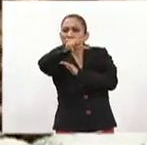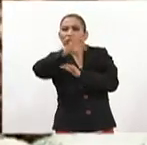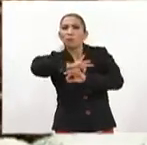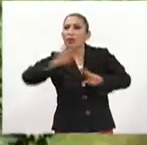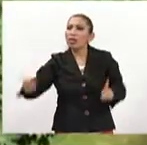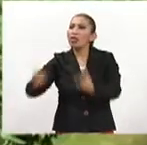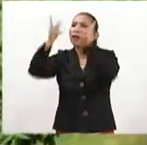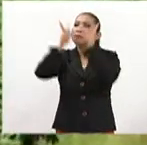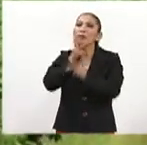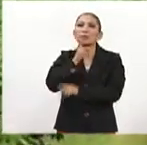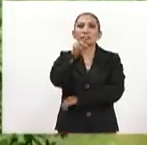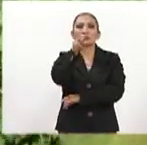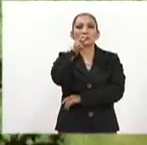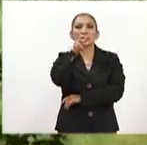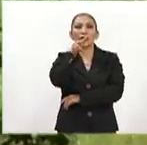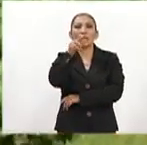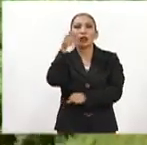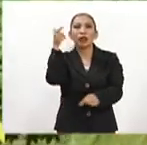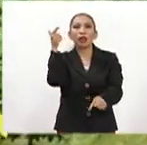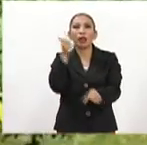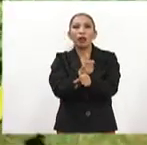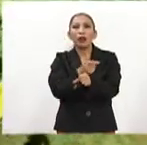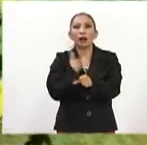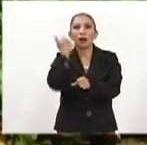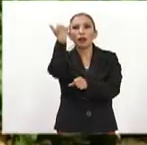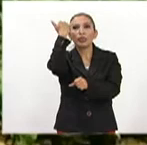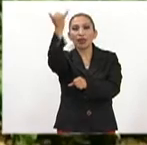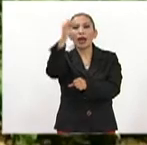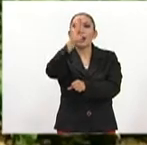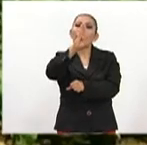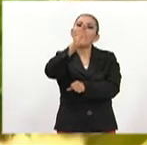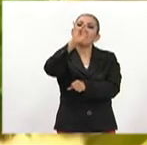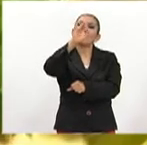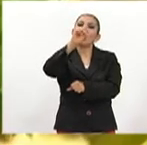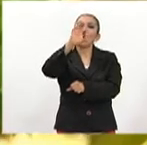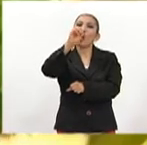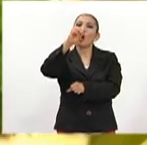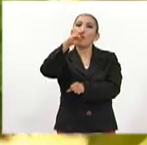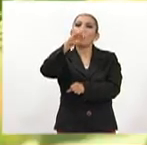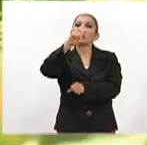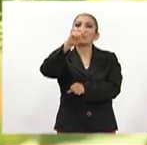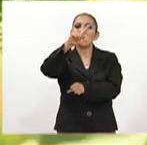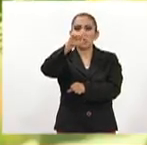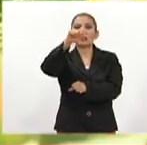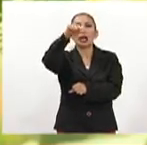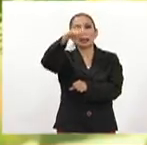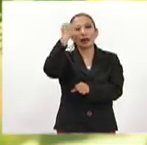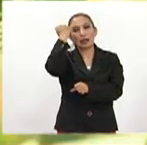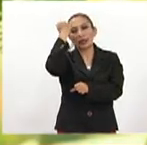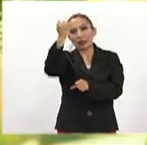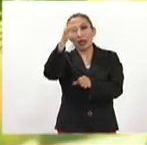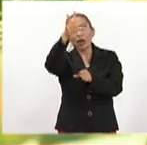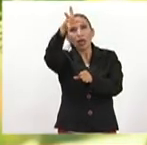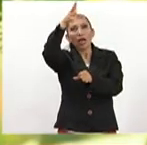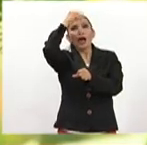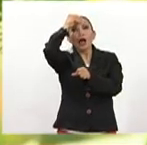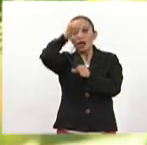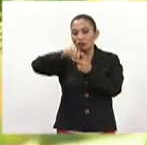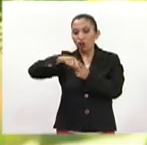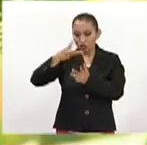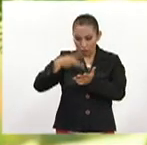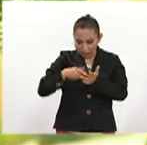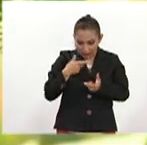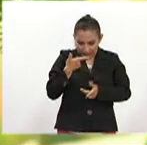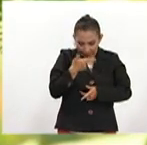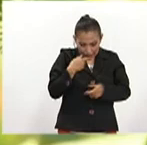le puedas vender a Pemex. Y dentro de estos rubros mencionó los biocombustibles. Y pues bueno, yo desde ahí, desde el 2007, me empecé